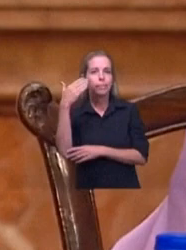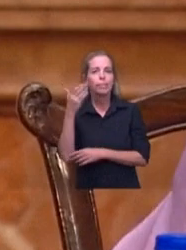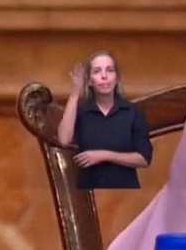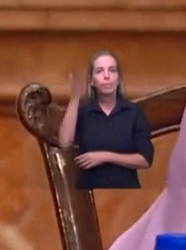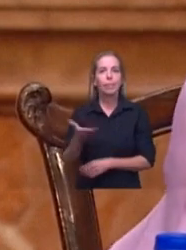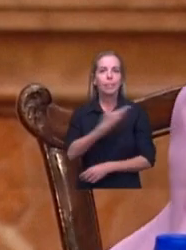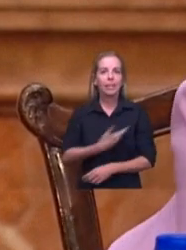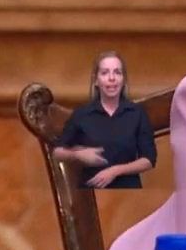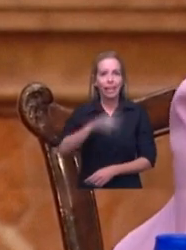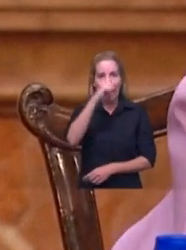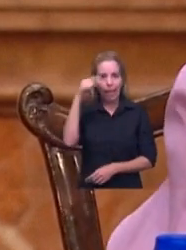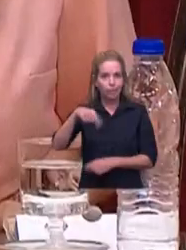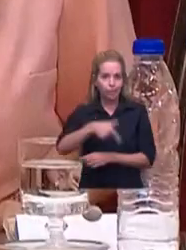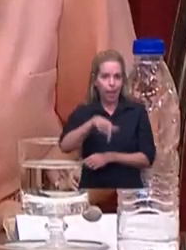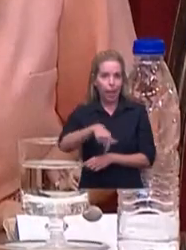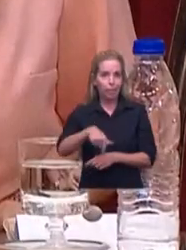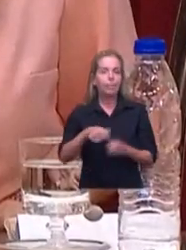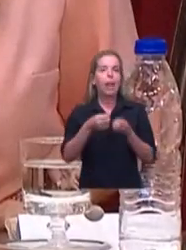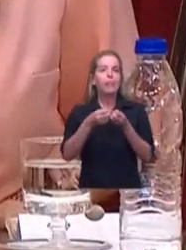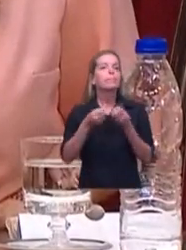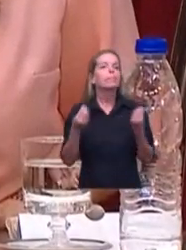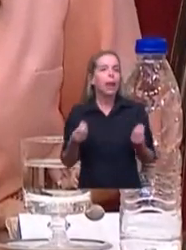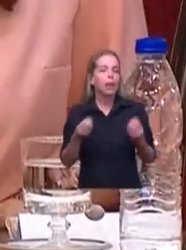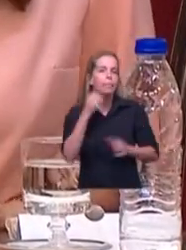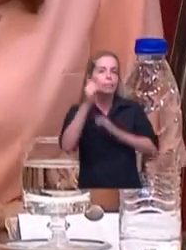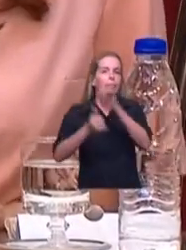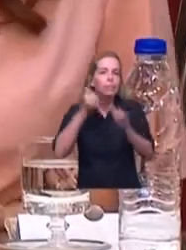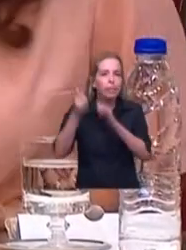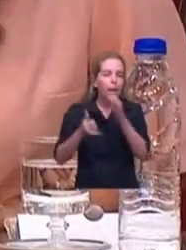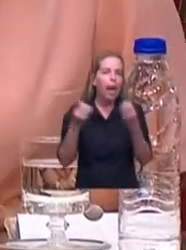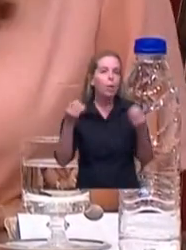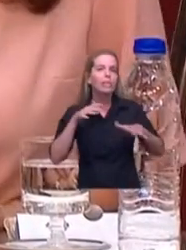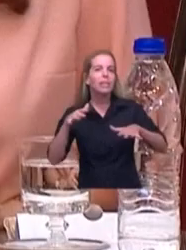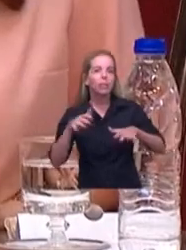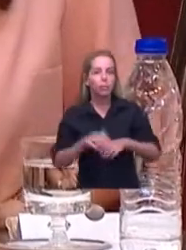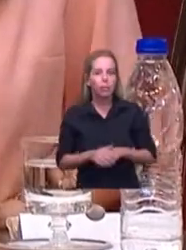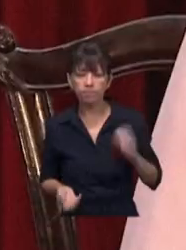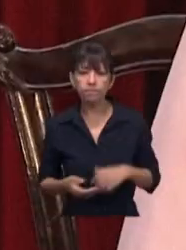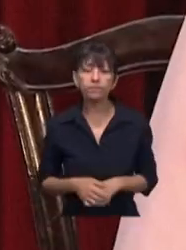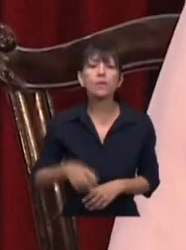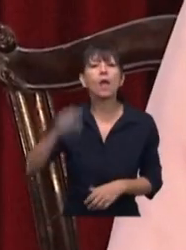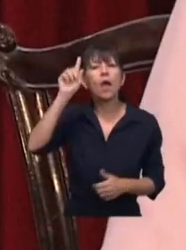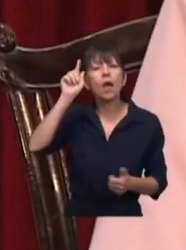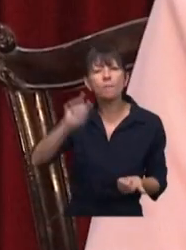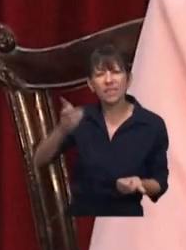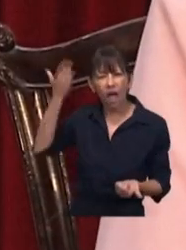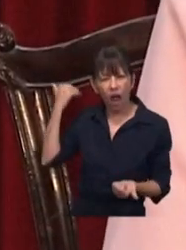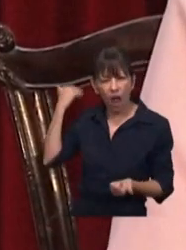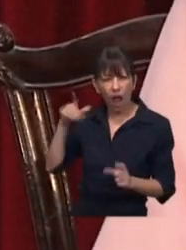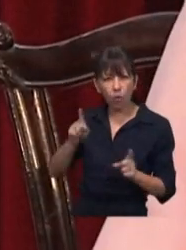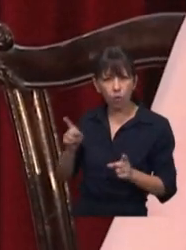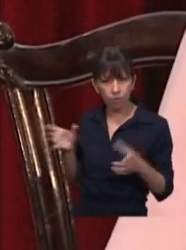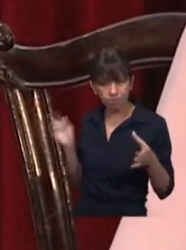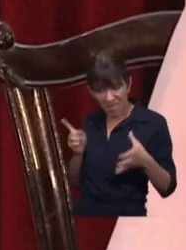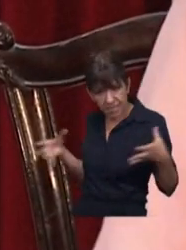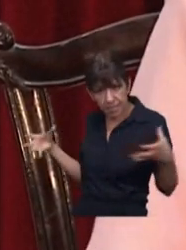vicepresidenta Cristina Fernández de Kirchner, quien gracias a sus fueros no ha tenido que ir a la cárcel. Esta organización